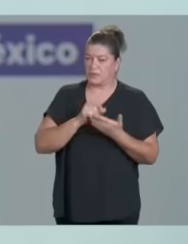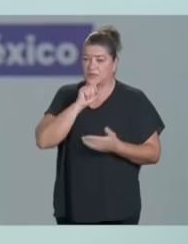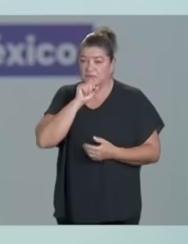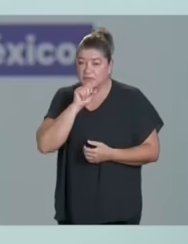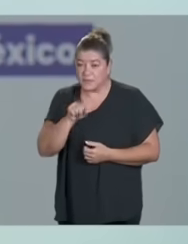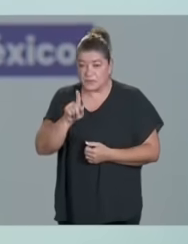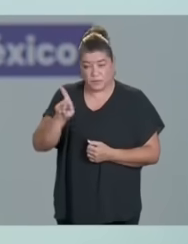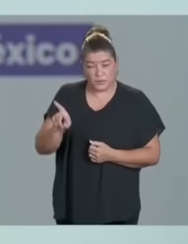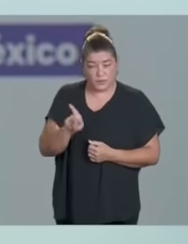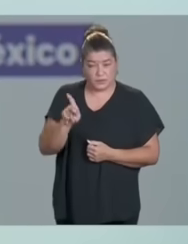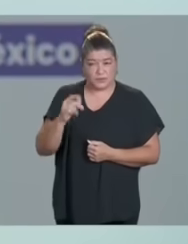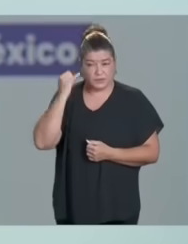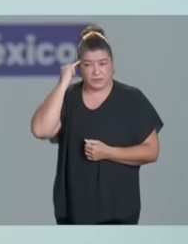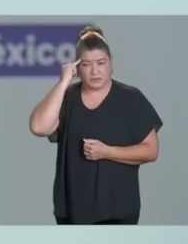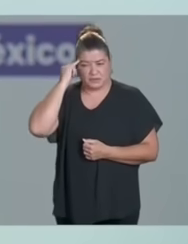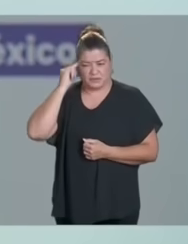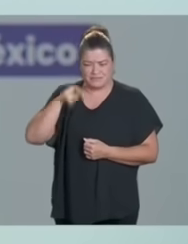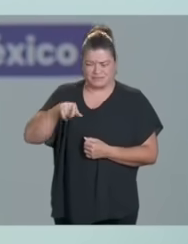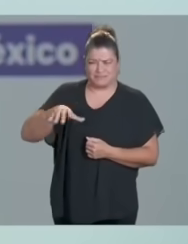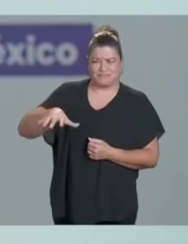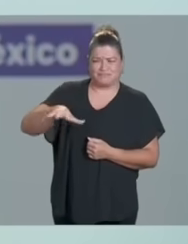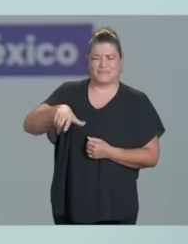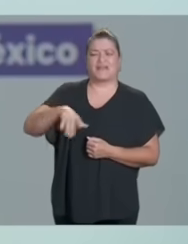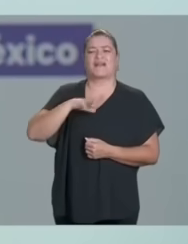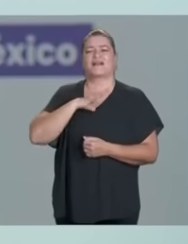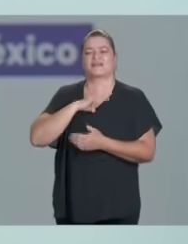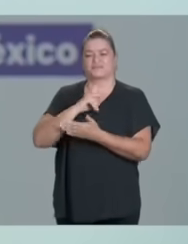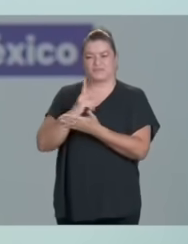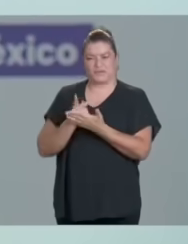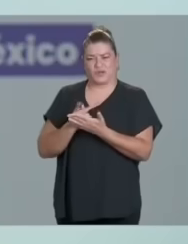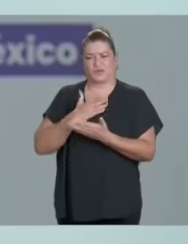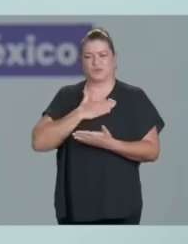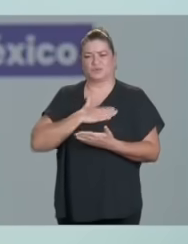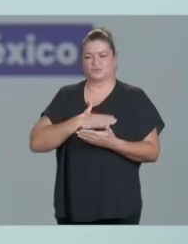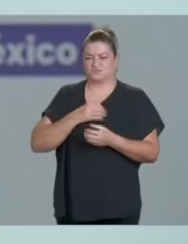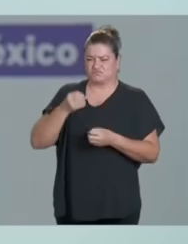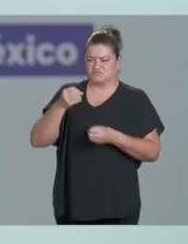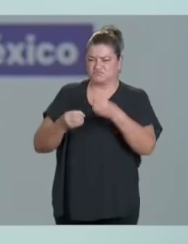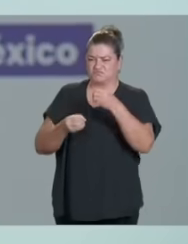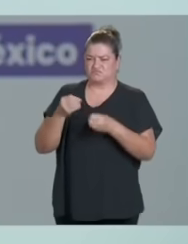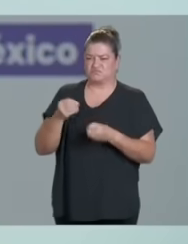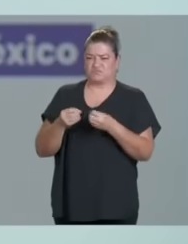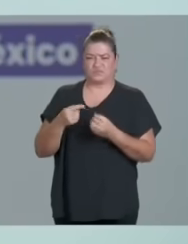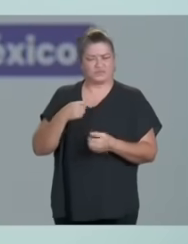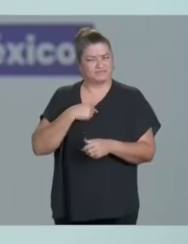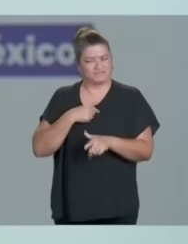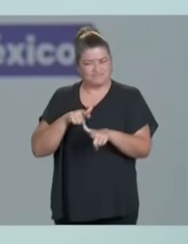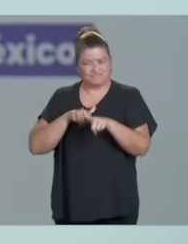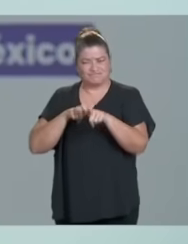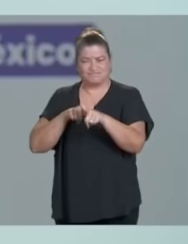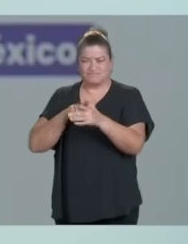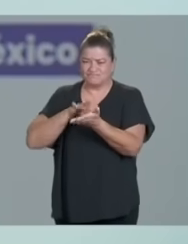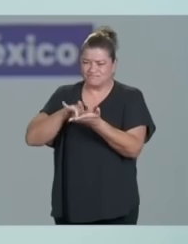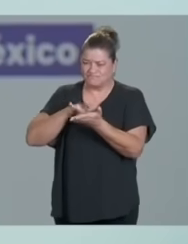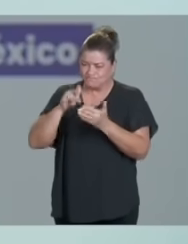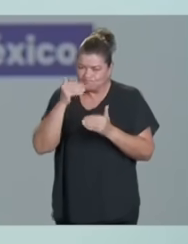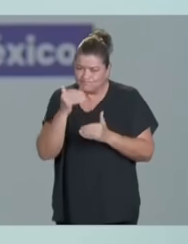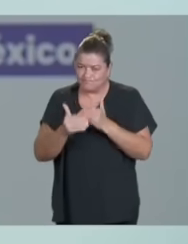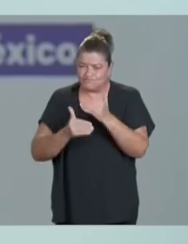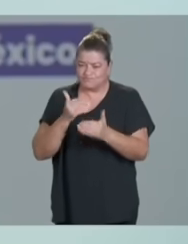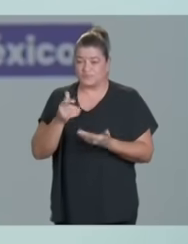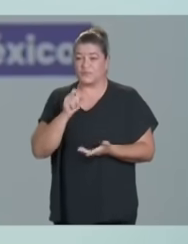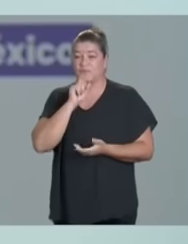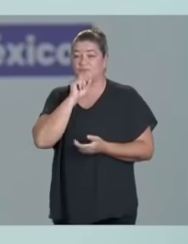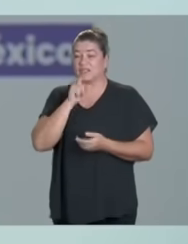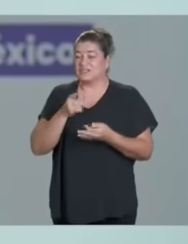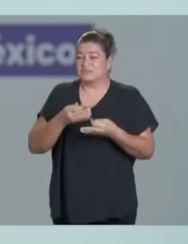indígenas, por primera vez hay planes de justicia en nuestro país y le vamos a dar continuidad. Y en especial, algo fundamental,